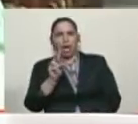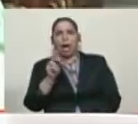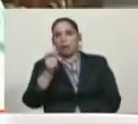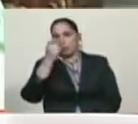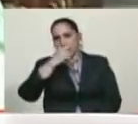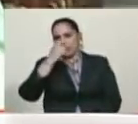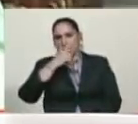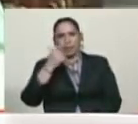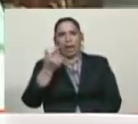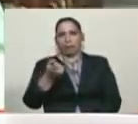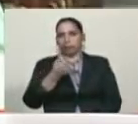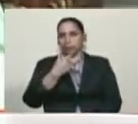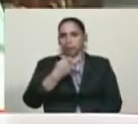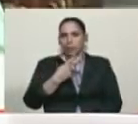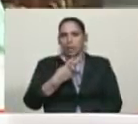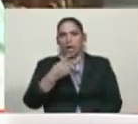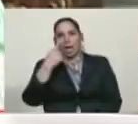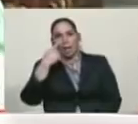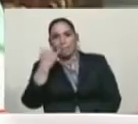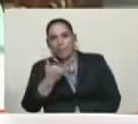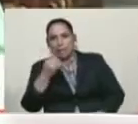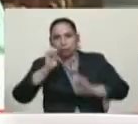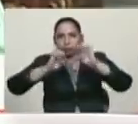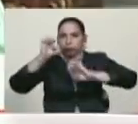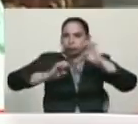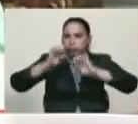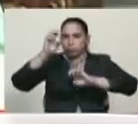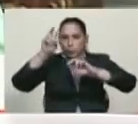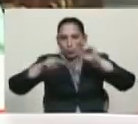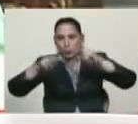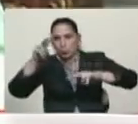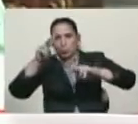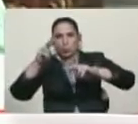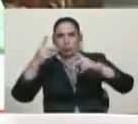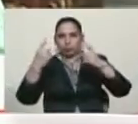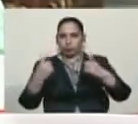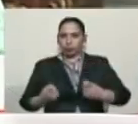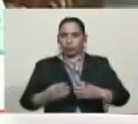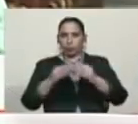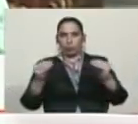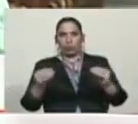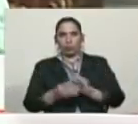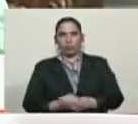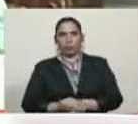tomate esto saca la lengua para ver los ojos no tú lo que tenés trasnochados